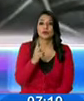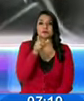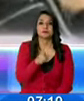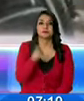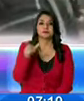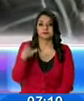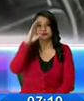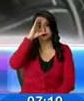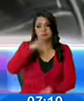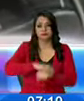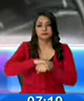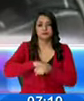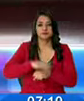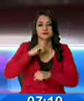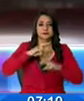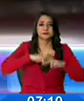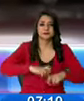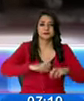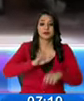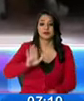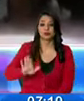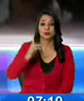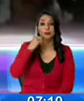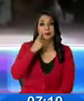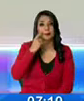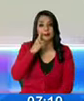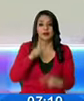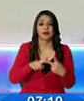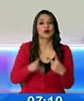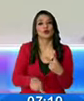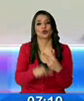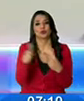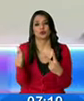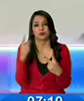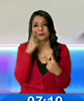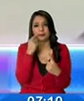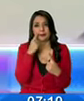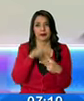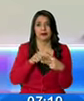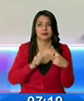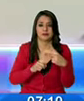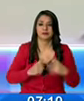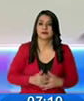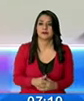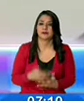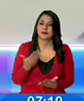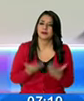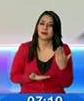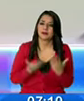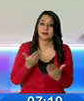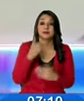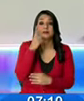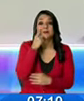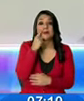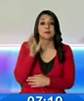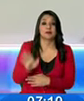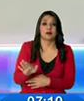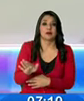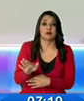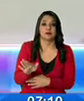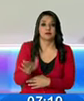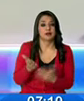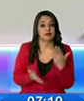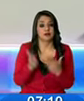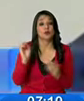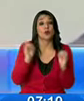investigaciones el padre de la menor y su padrastro sospechas del padre biológico y del